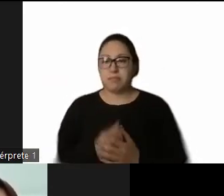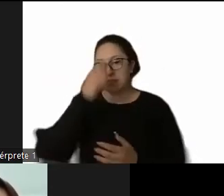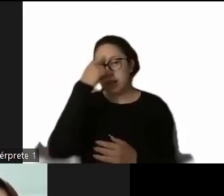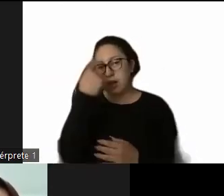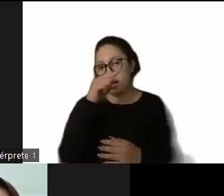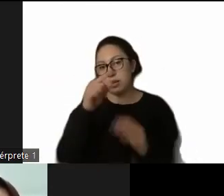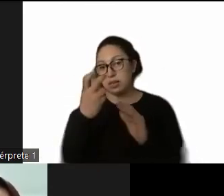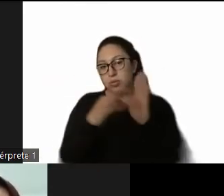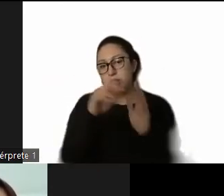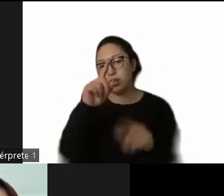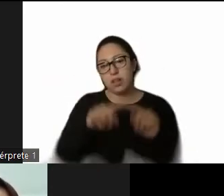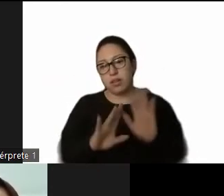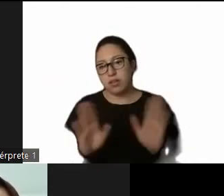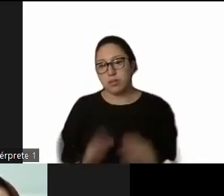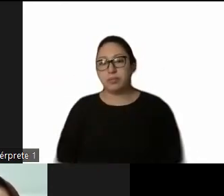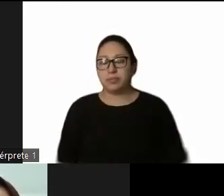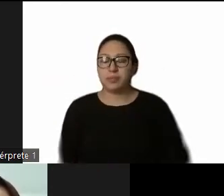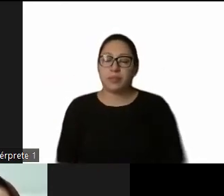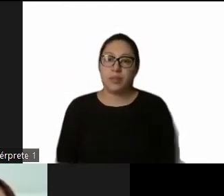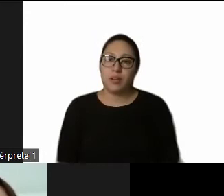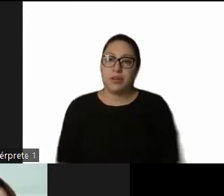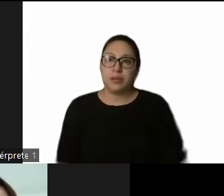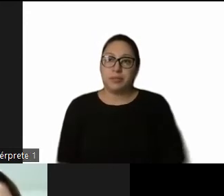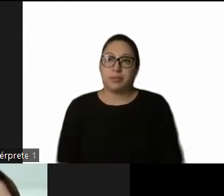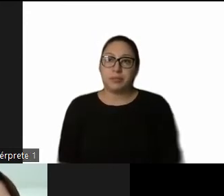dictamen. A las y los compañeros. Es cuando.